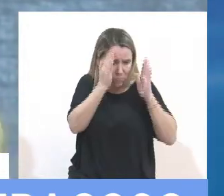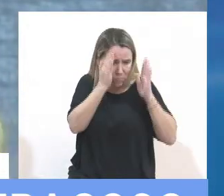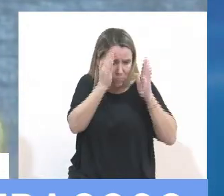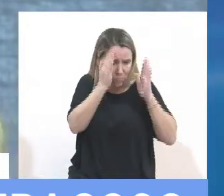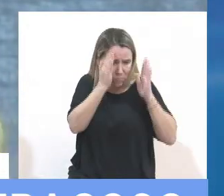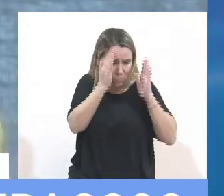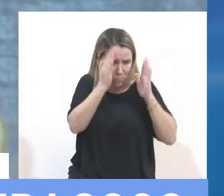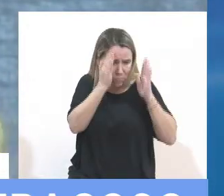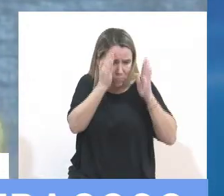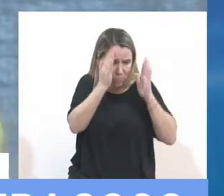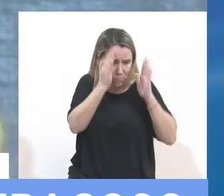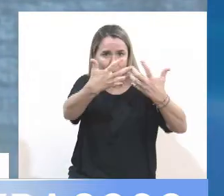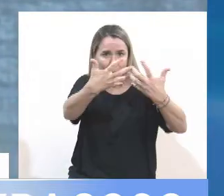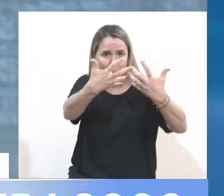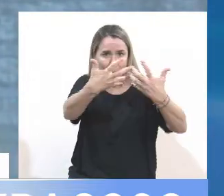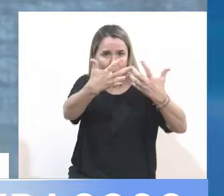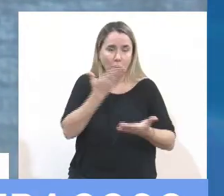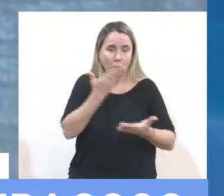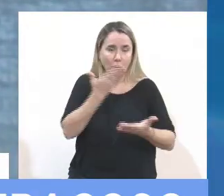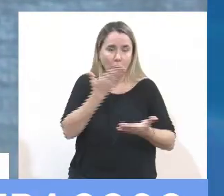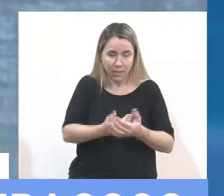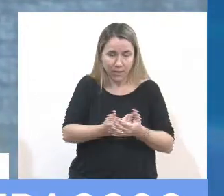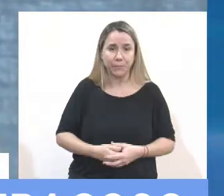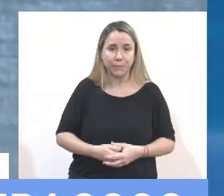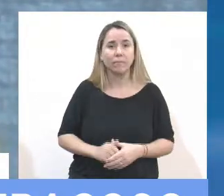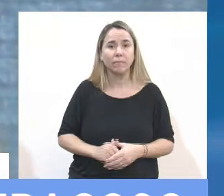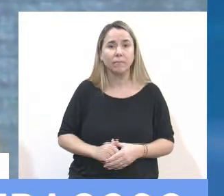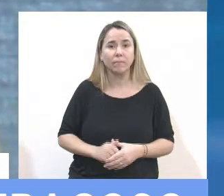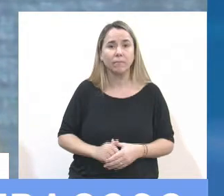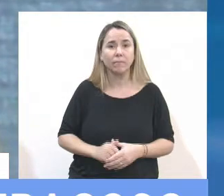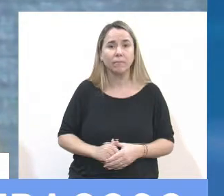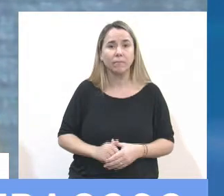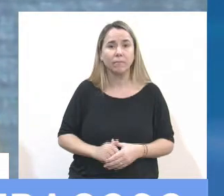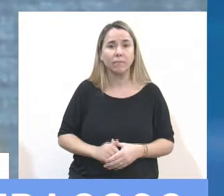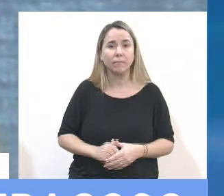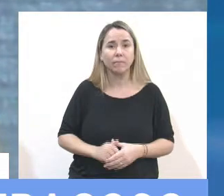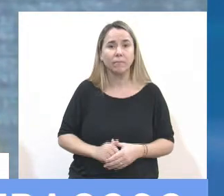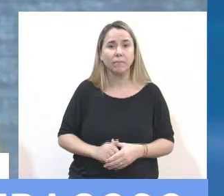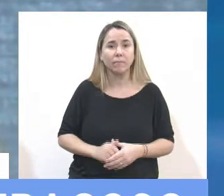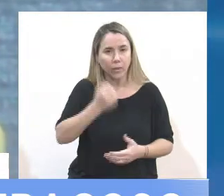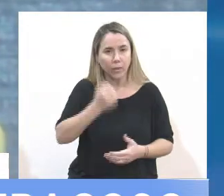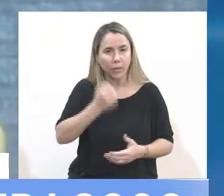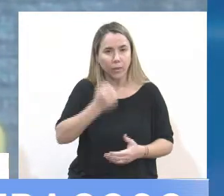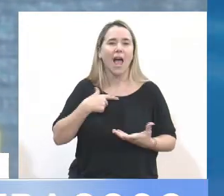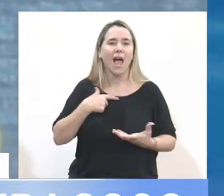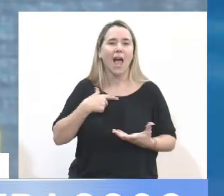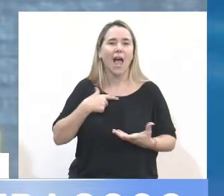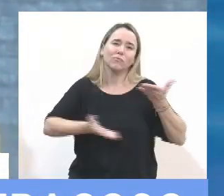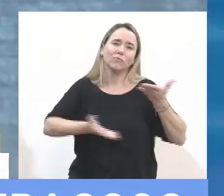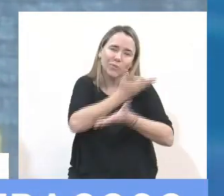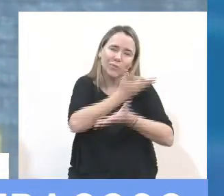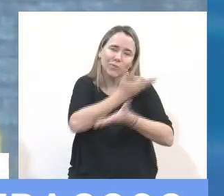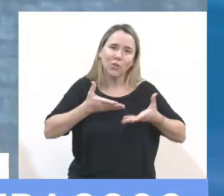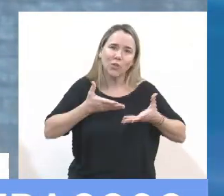el camino para que este texto pueda salir a la luz. Aquí quiero enfatizar en la solidaridad